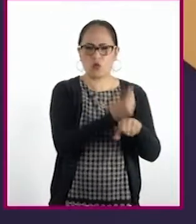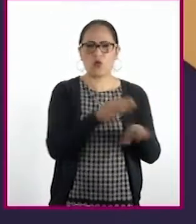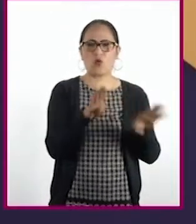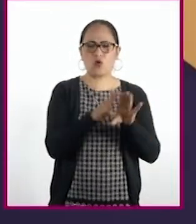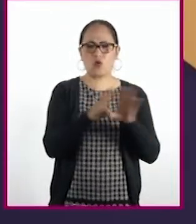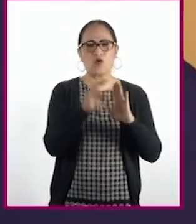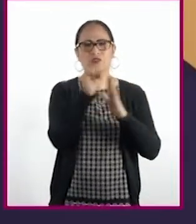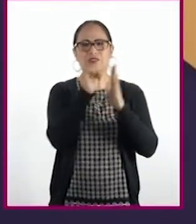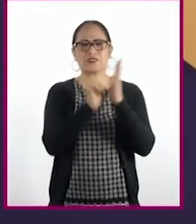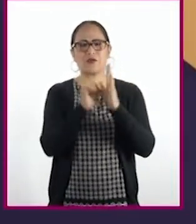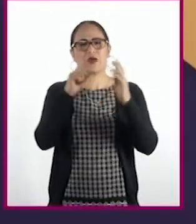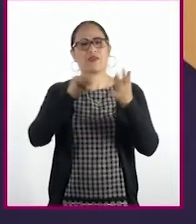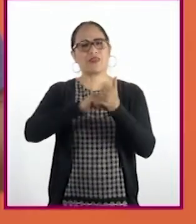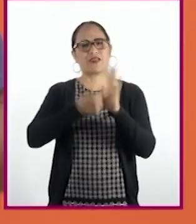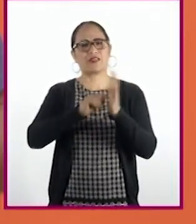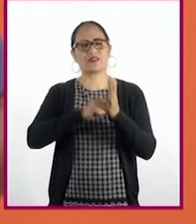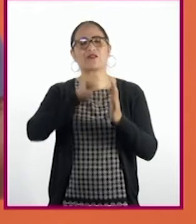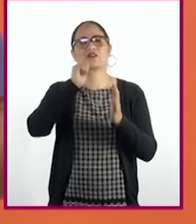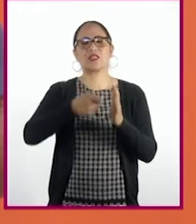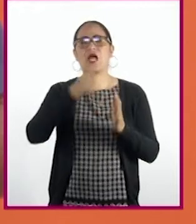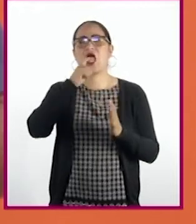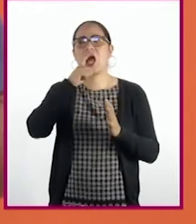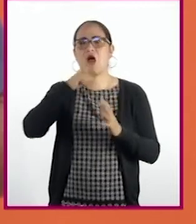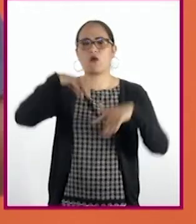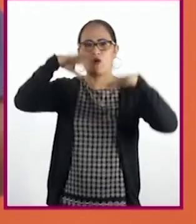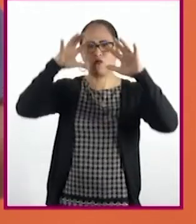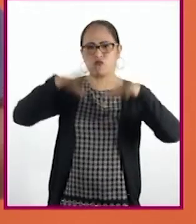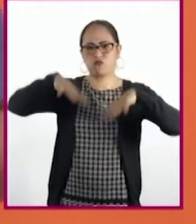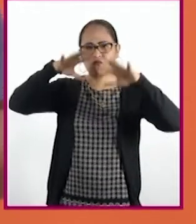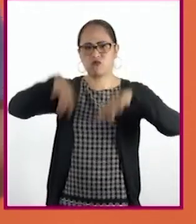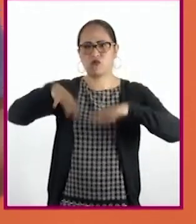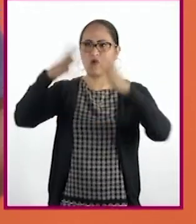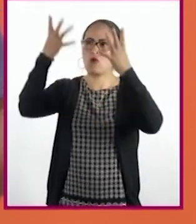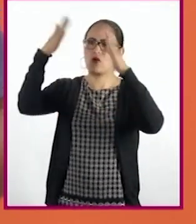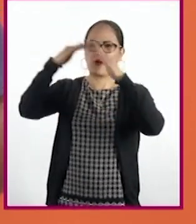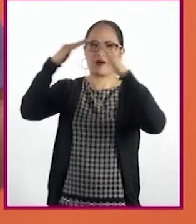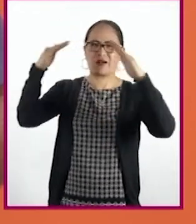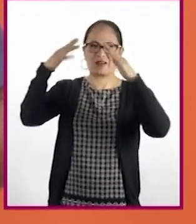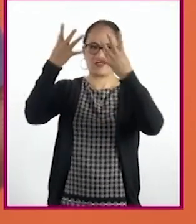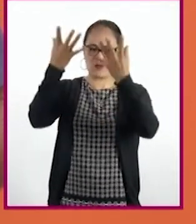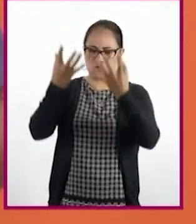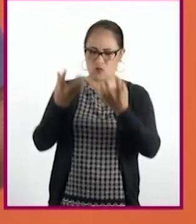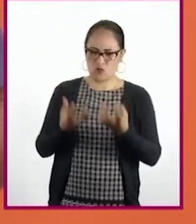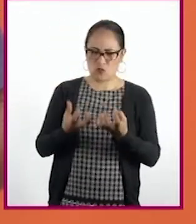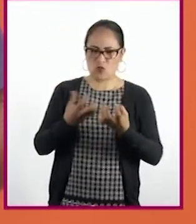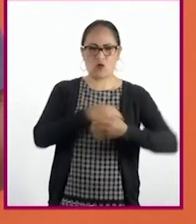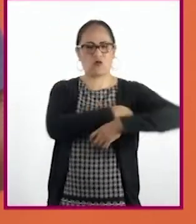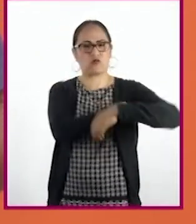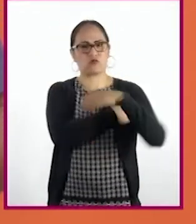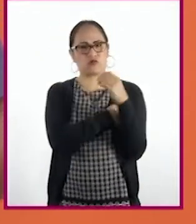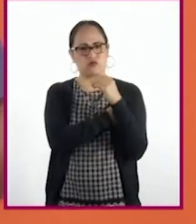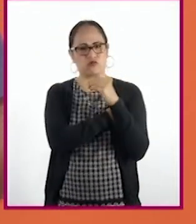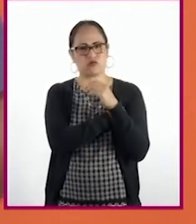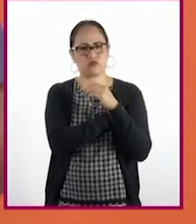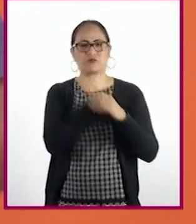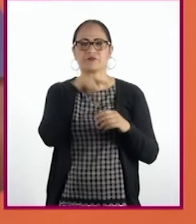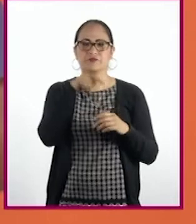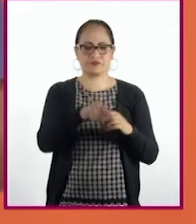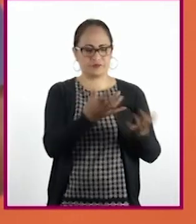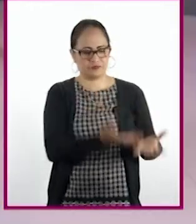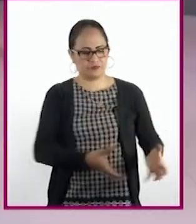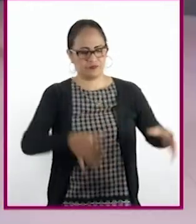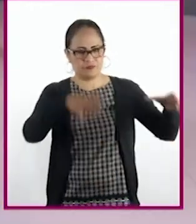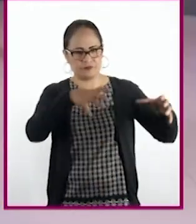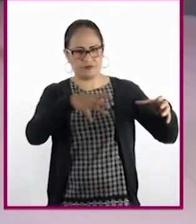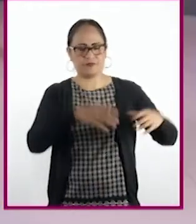que consiste en obtener el agua de lluvia que cae sobre el techo del inmueble a través de un sistema que capte el agua de lluvia.